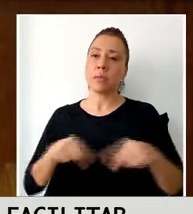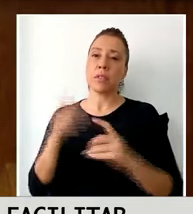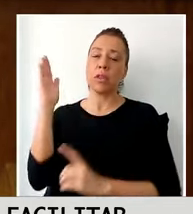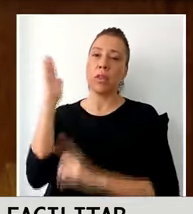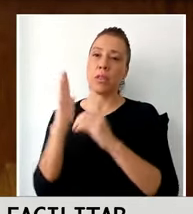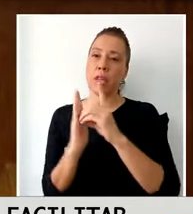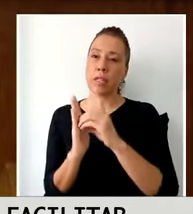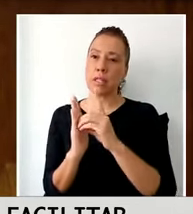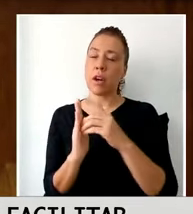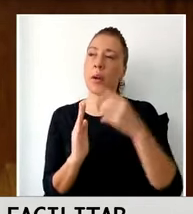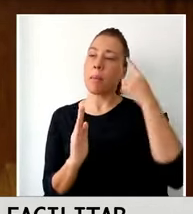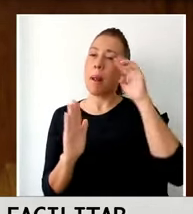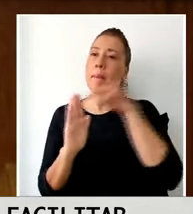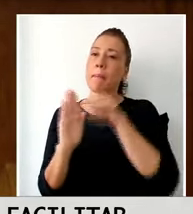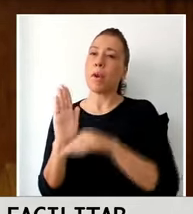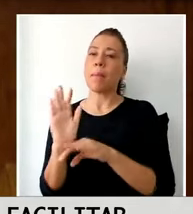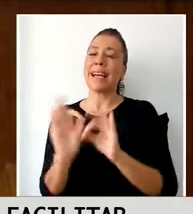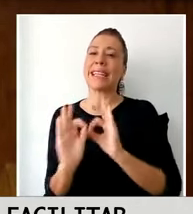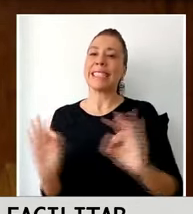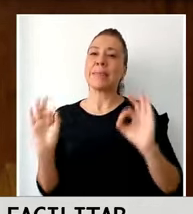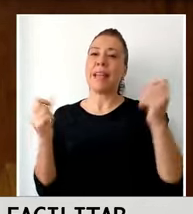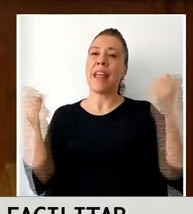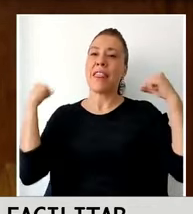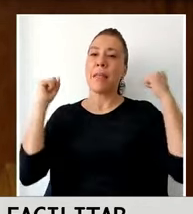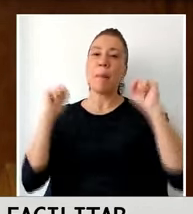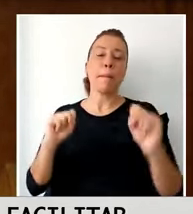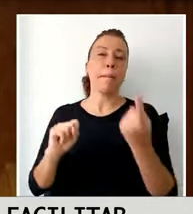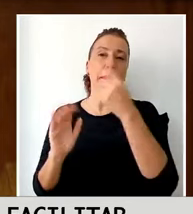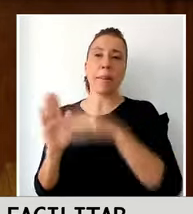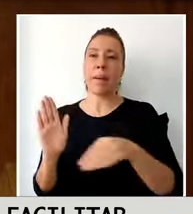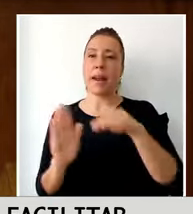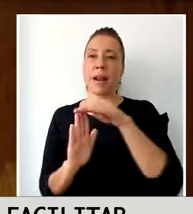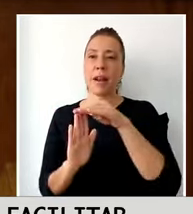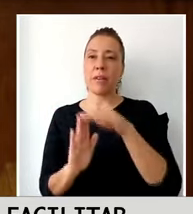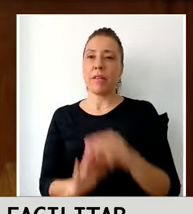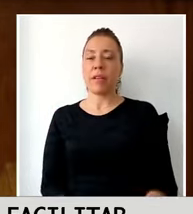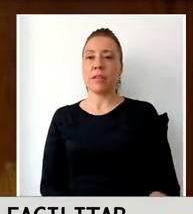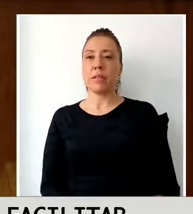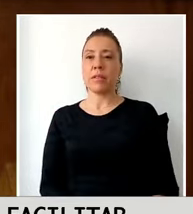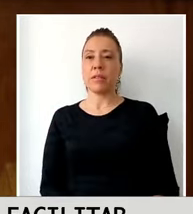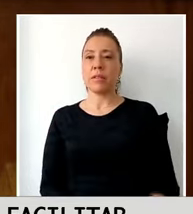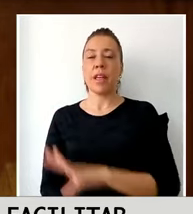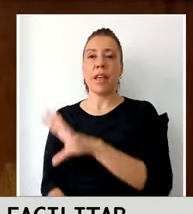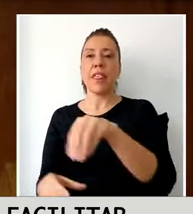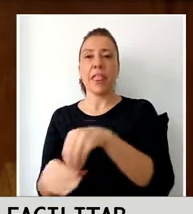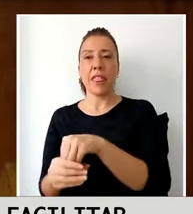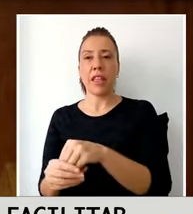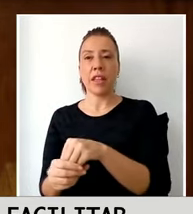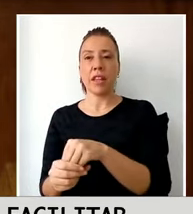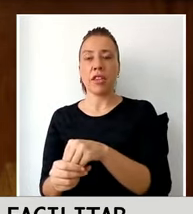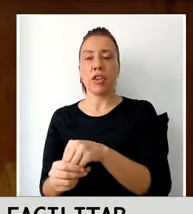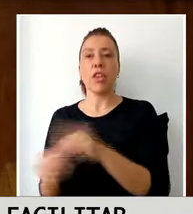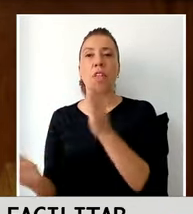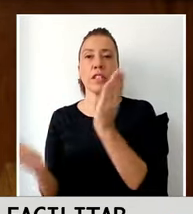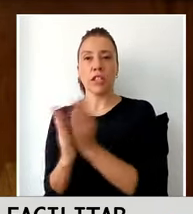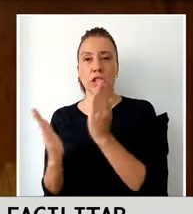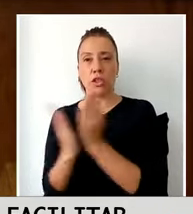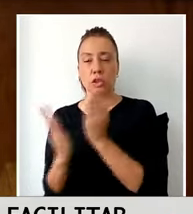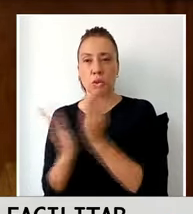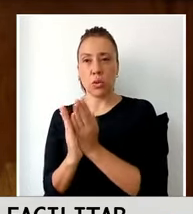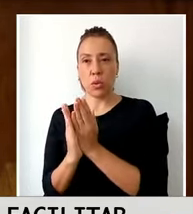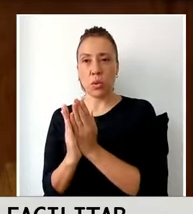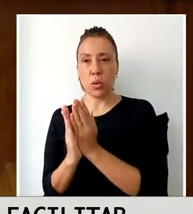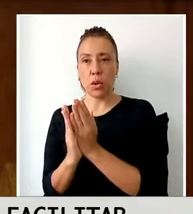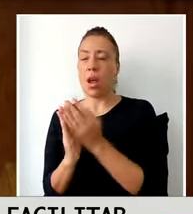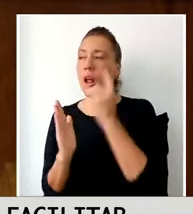programas especiales para deportistas de alto rendimiento al interior de los establecimientos educacionales reconocidos